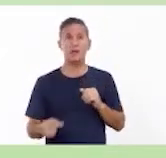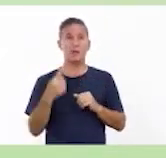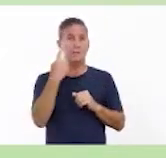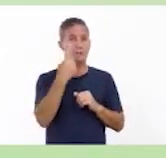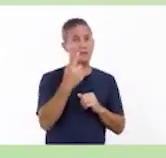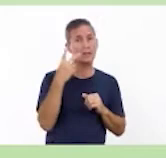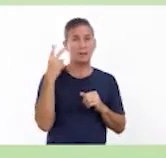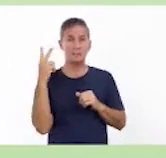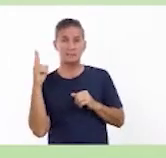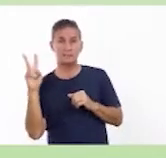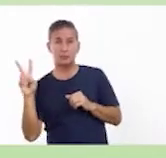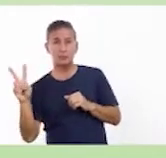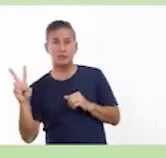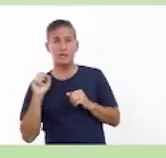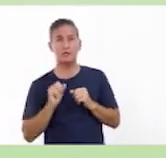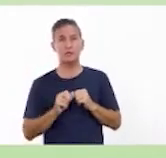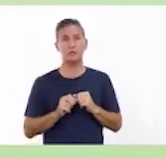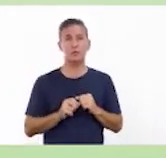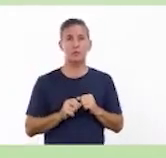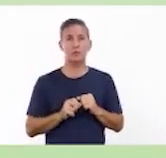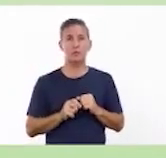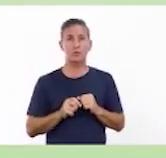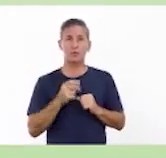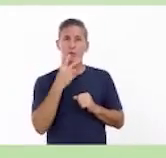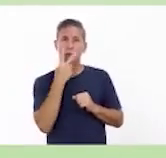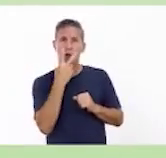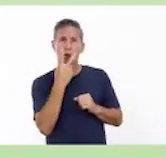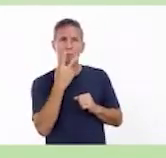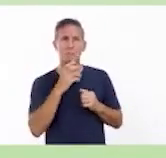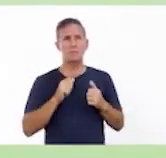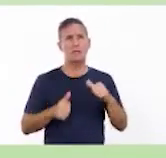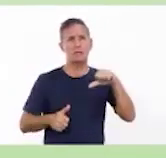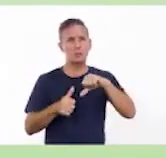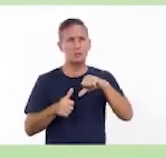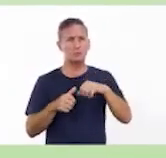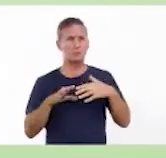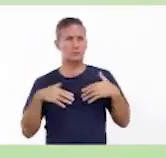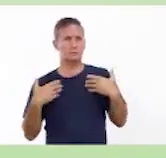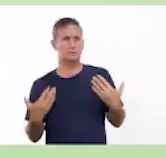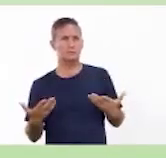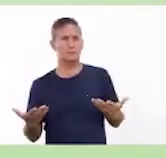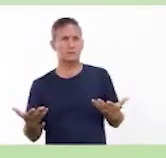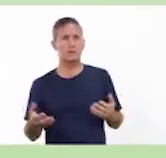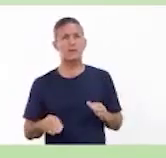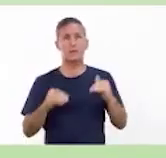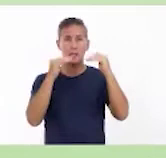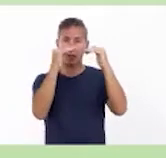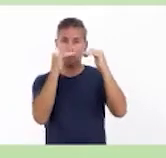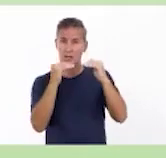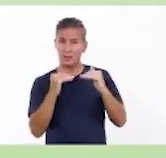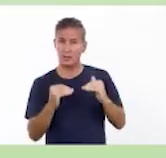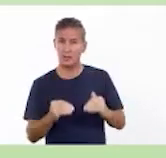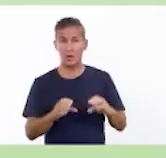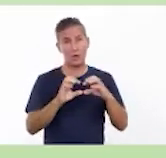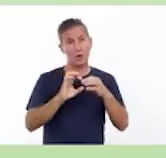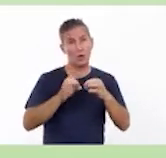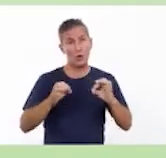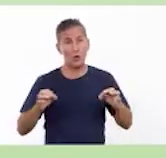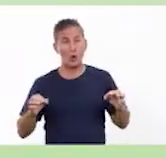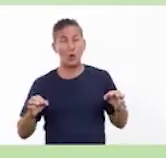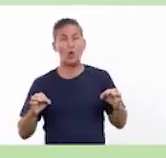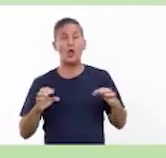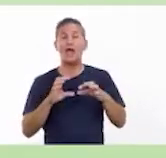y secundario, enjuiciar la actitud de cada uno de ellos ante la vida, clasificar